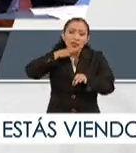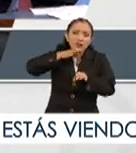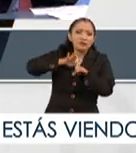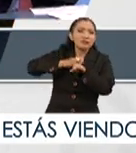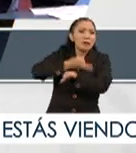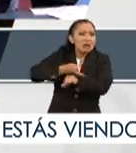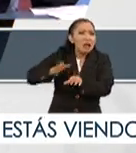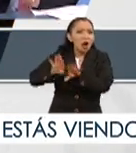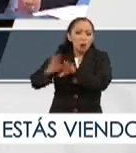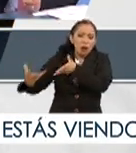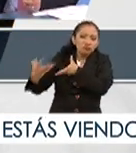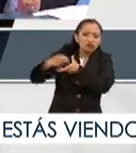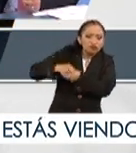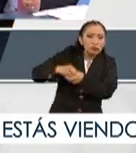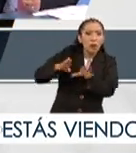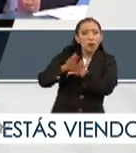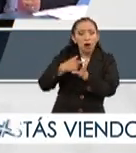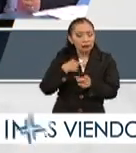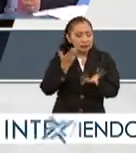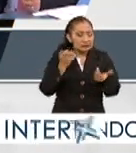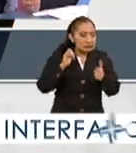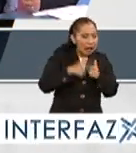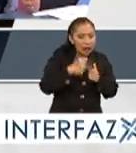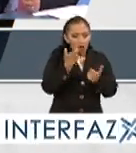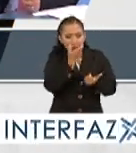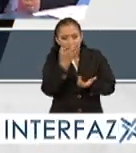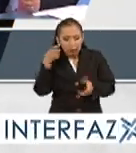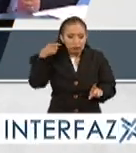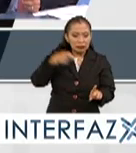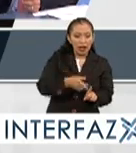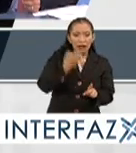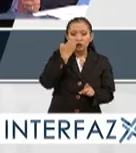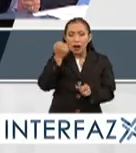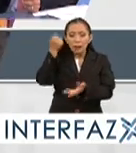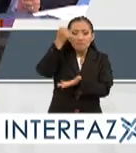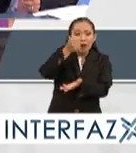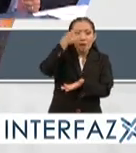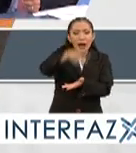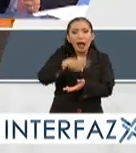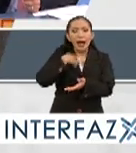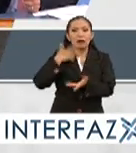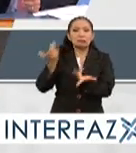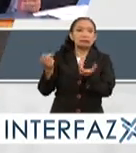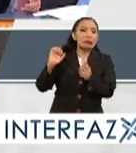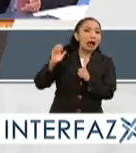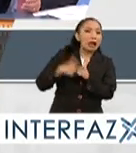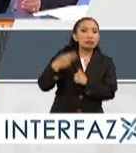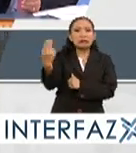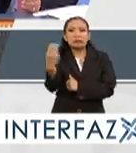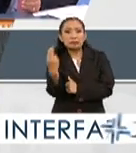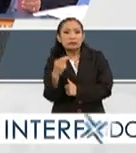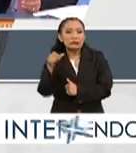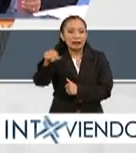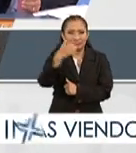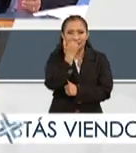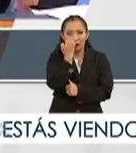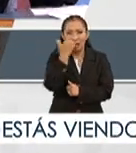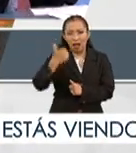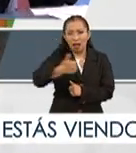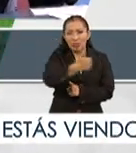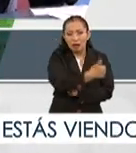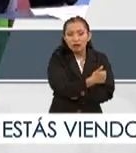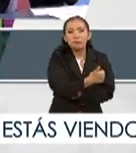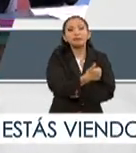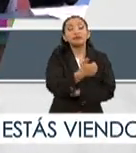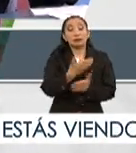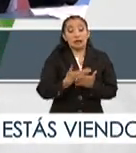padres de familia, el poder canalizar recursos directos a la escuela para que puedan hacer frente a las necesidades más inmediatas en cada escuela.